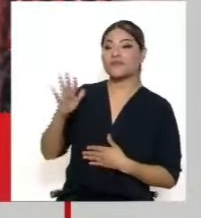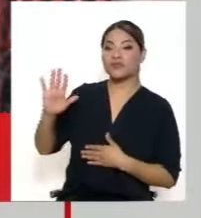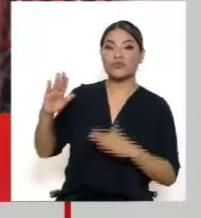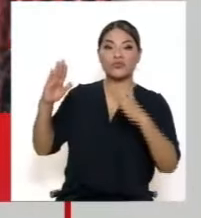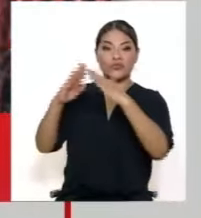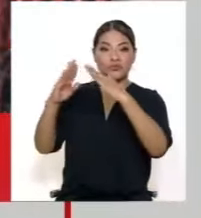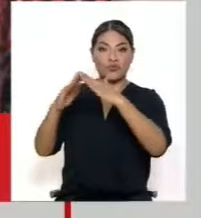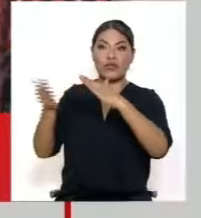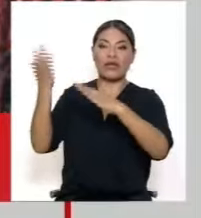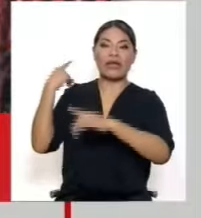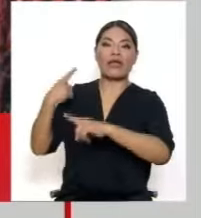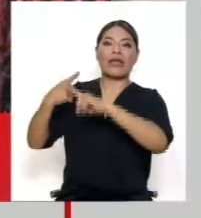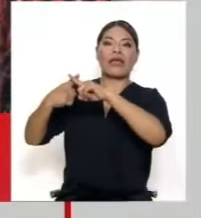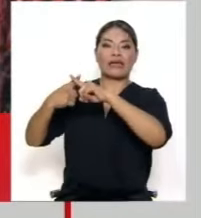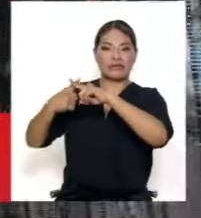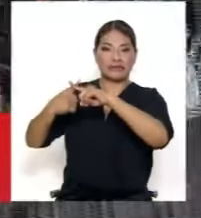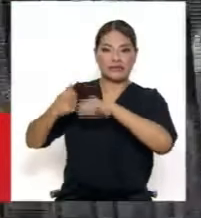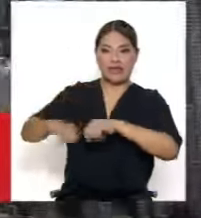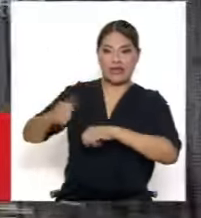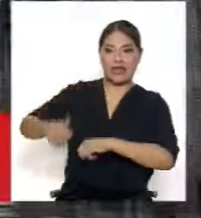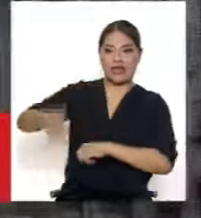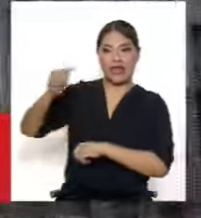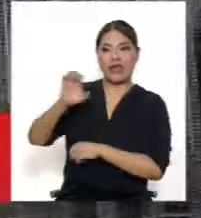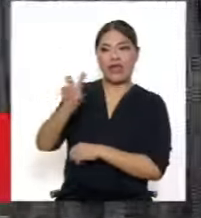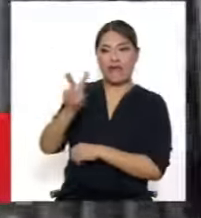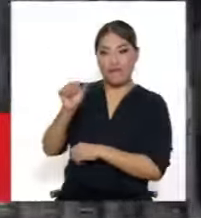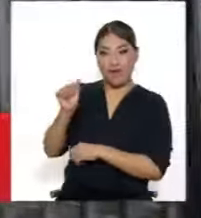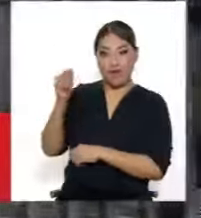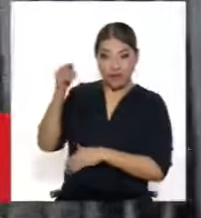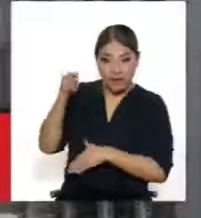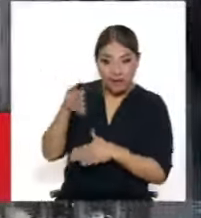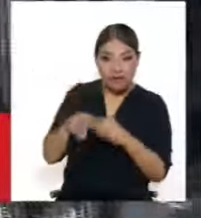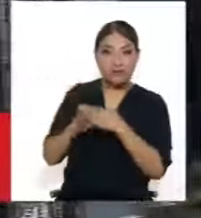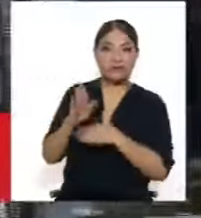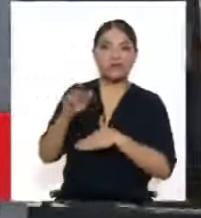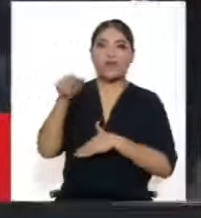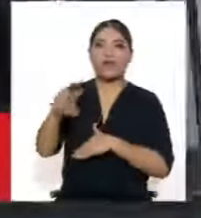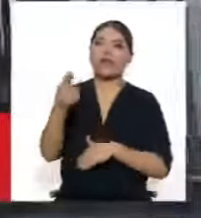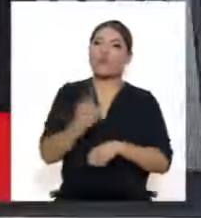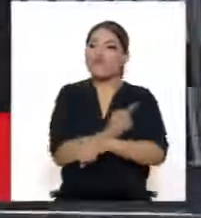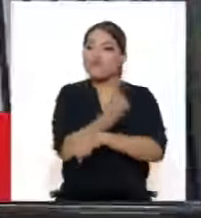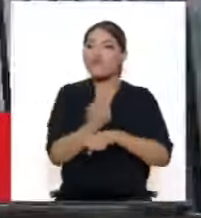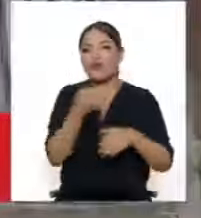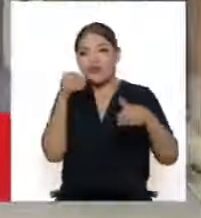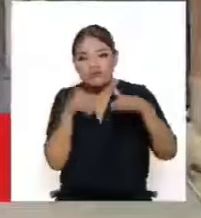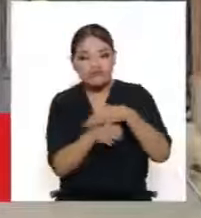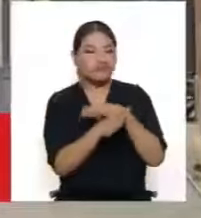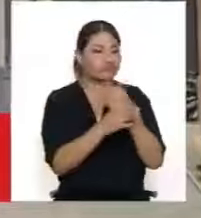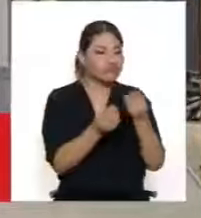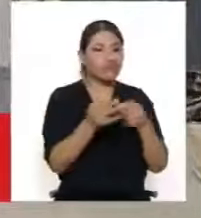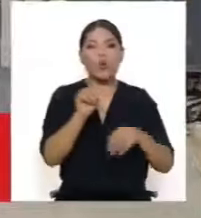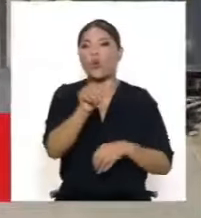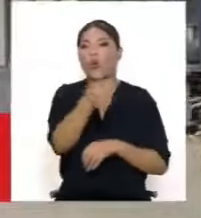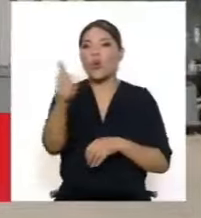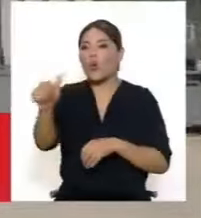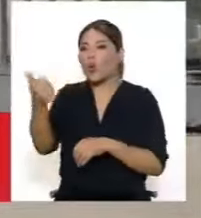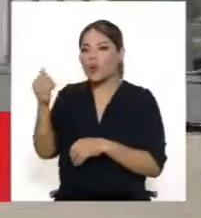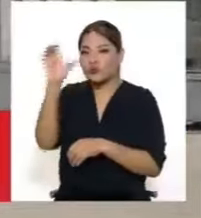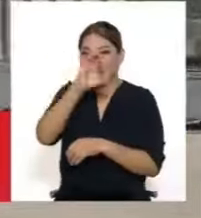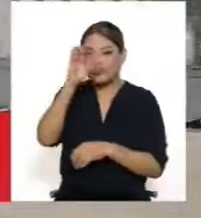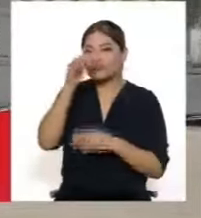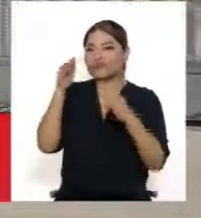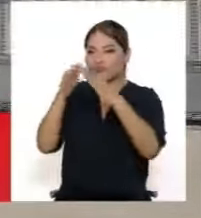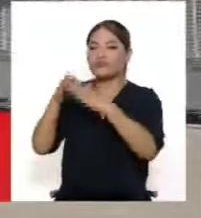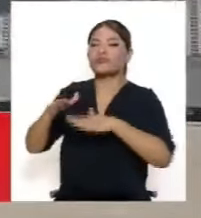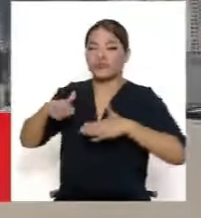vivió la exalcaldesa de ica Ema Mejía duró aproximadamente una hora no se descarta el allanamiento de otros inmuebles como parte de los